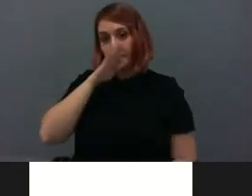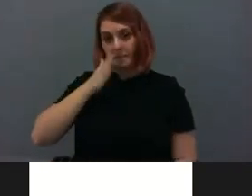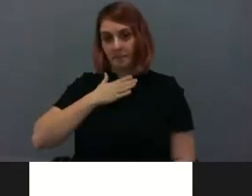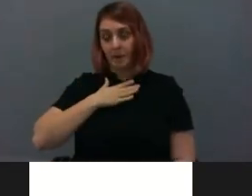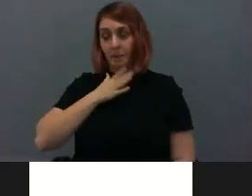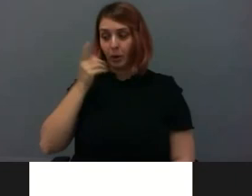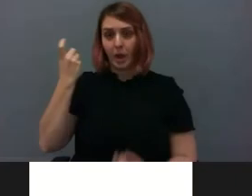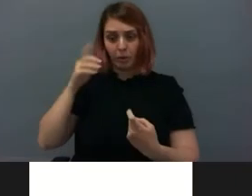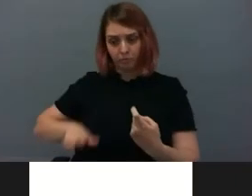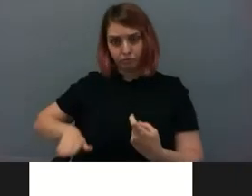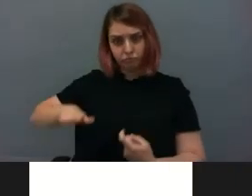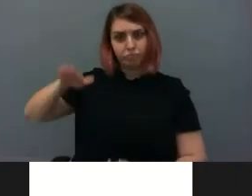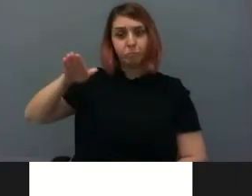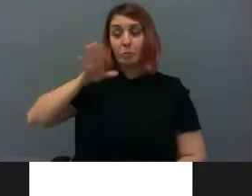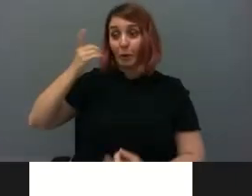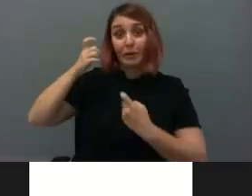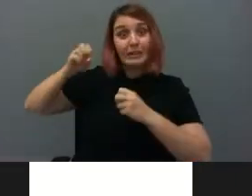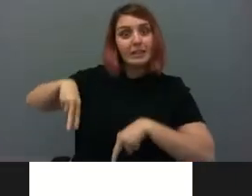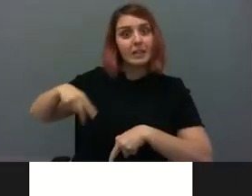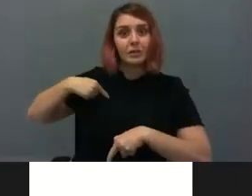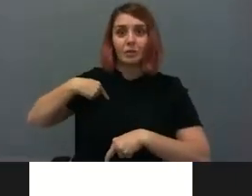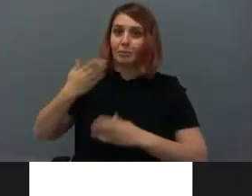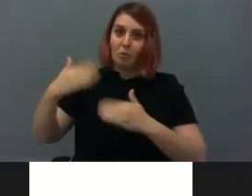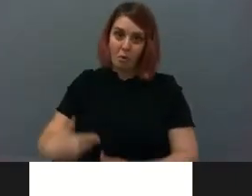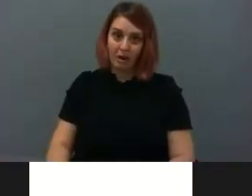que he recibido, porque sin ella hoy pues no estaría aquí.